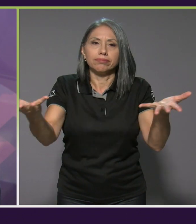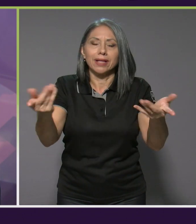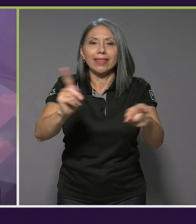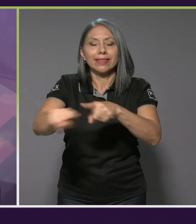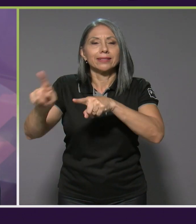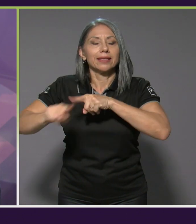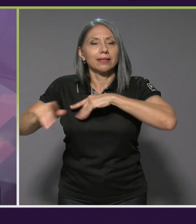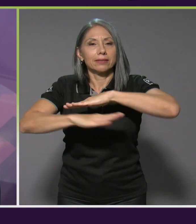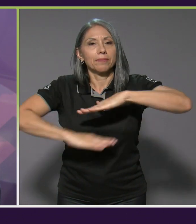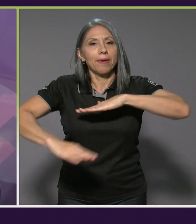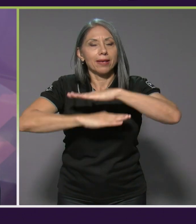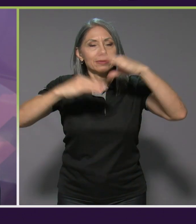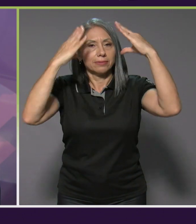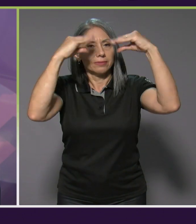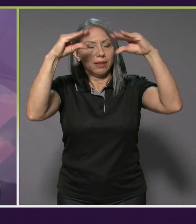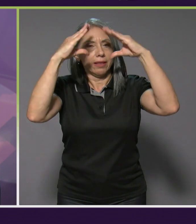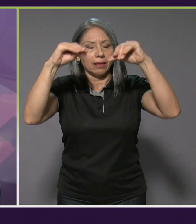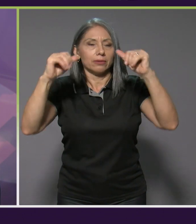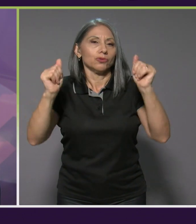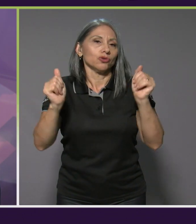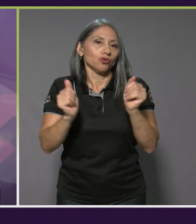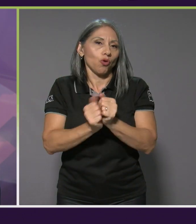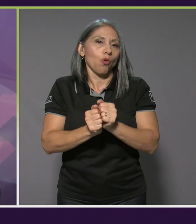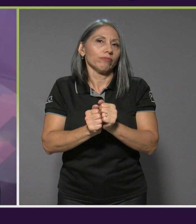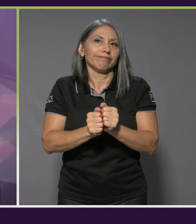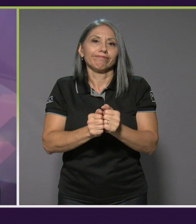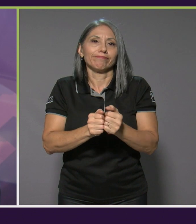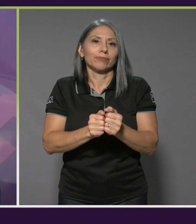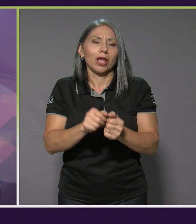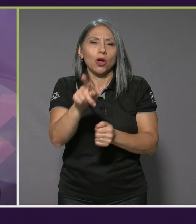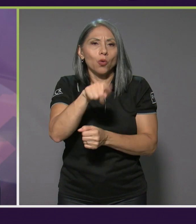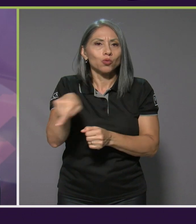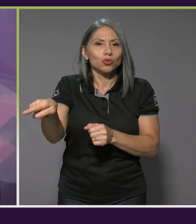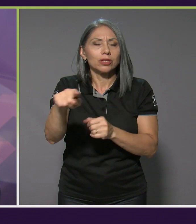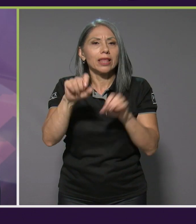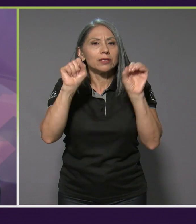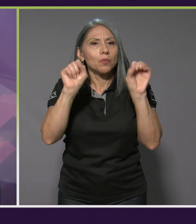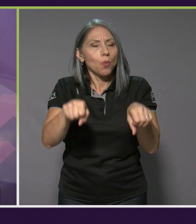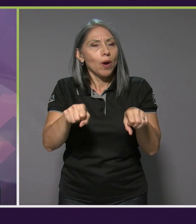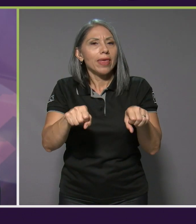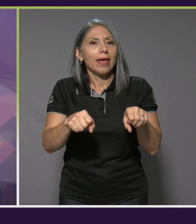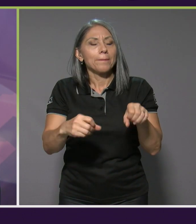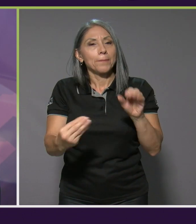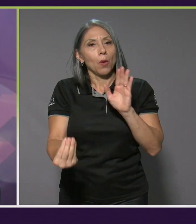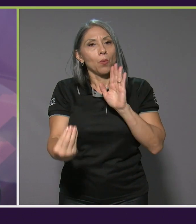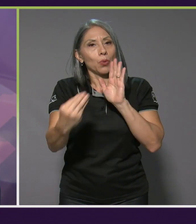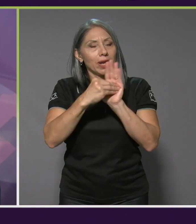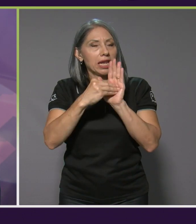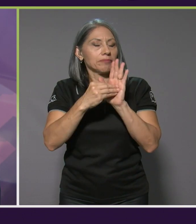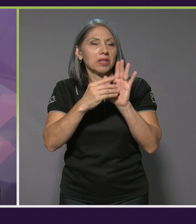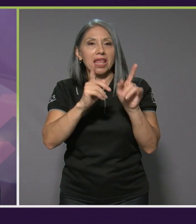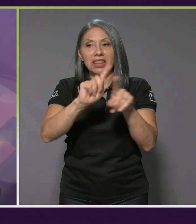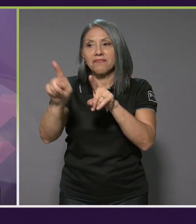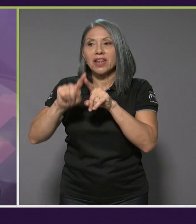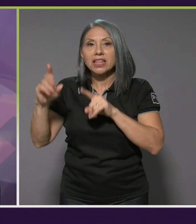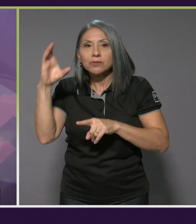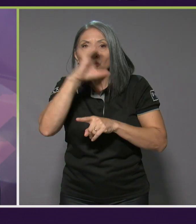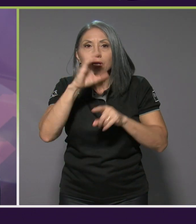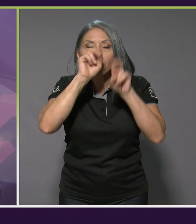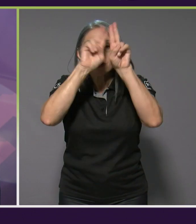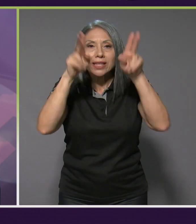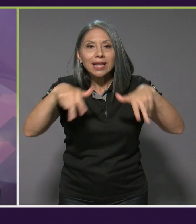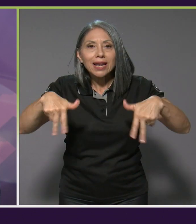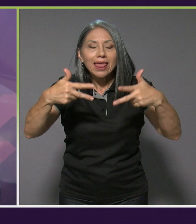bases de datos, con colocar ONEI como clave de buscador, pueden acceder a las